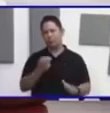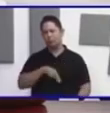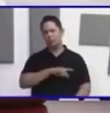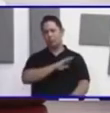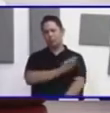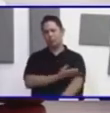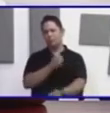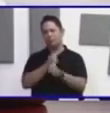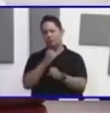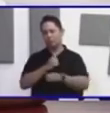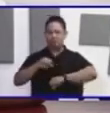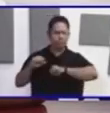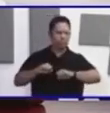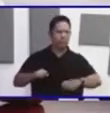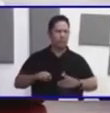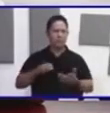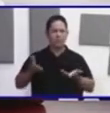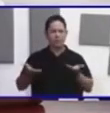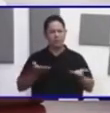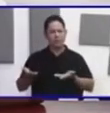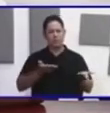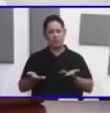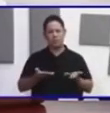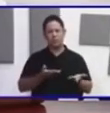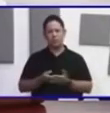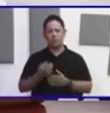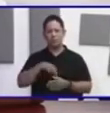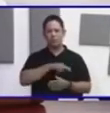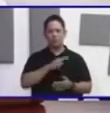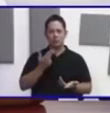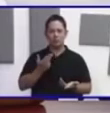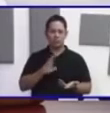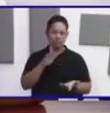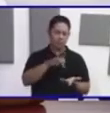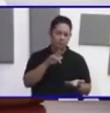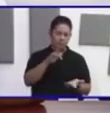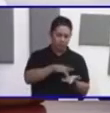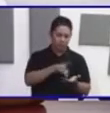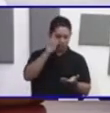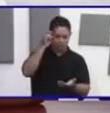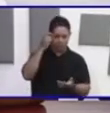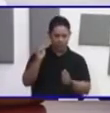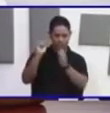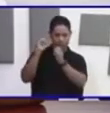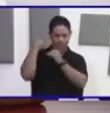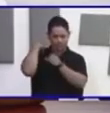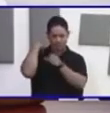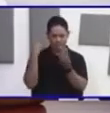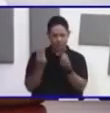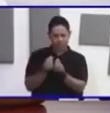capacidad de trabajo, de servicio. Llegamos a este puesto con este equipo, con